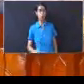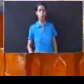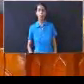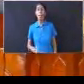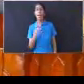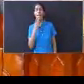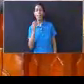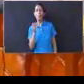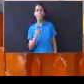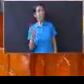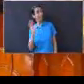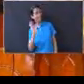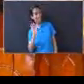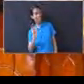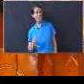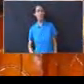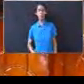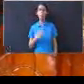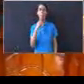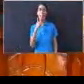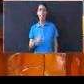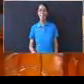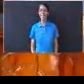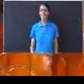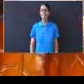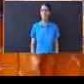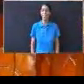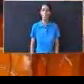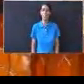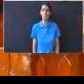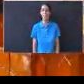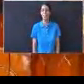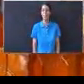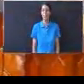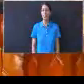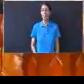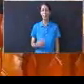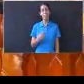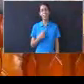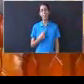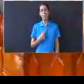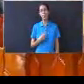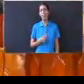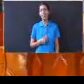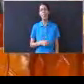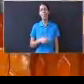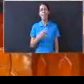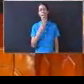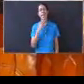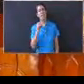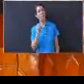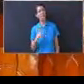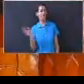Hermano, ¿qué tal? Hermano, Willy, ¿qué tal? Estaba. Entonces, así. Hermano, ¿qué tal, hombre?